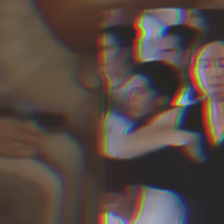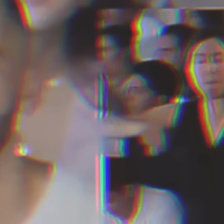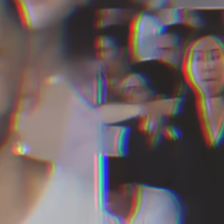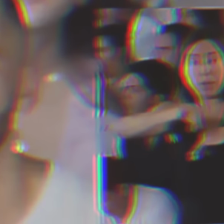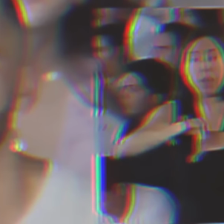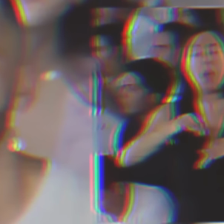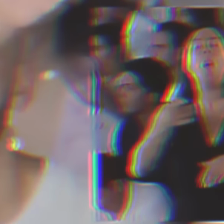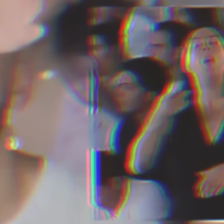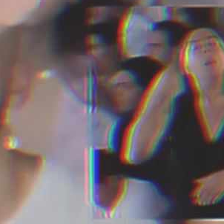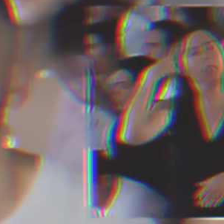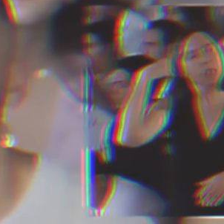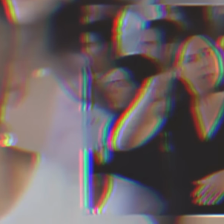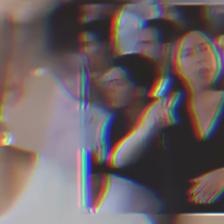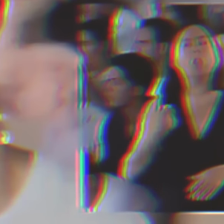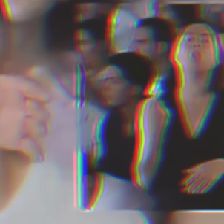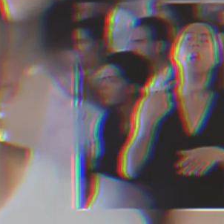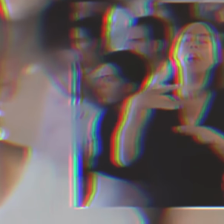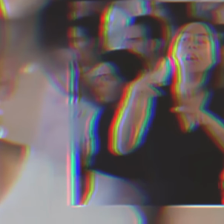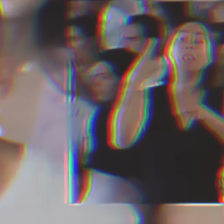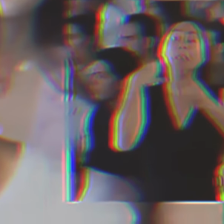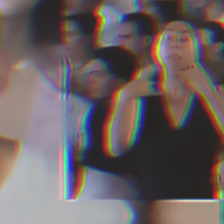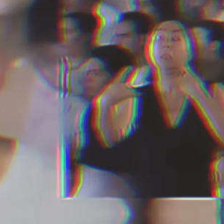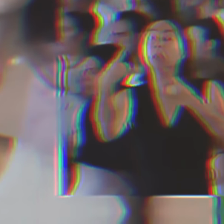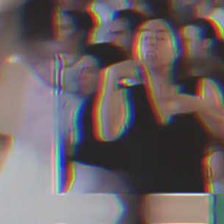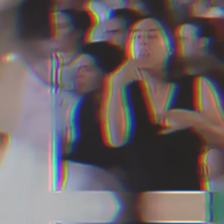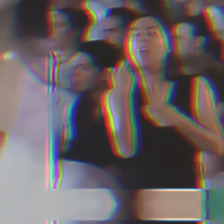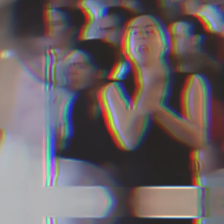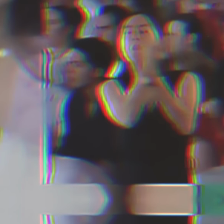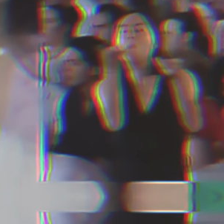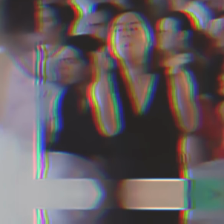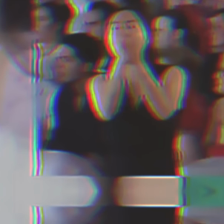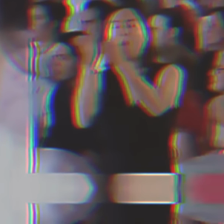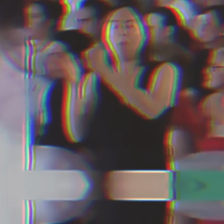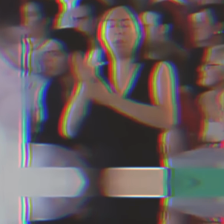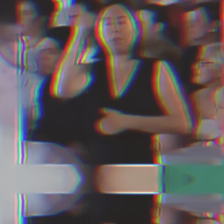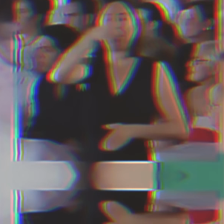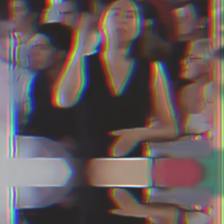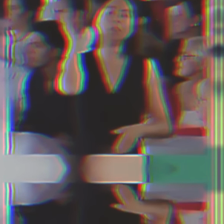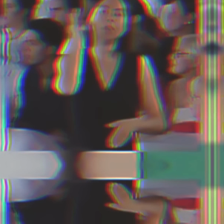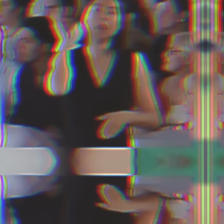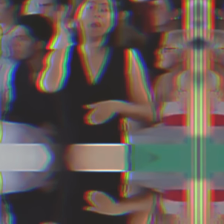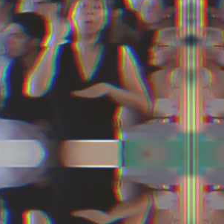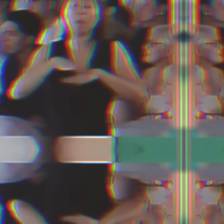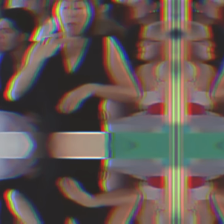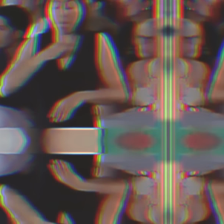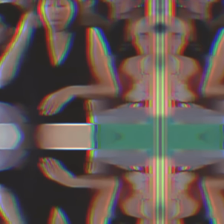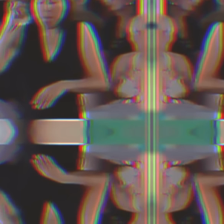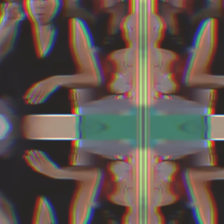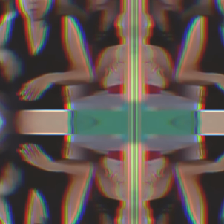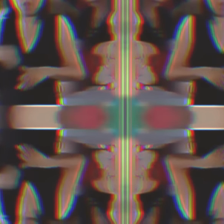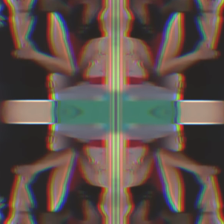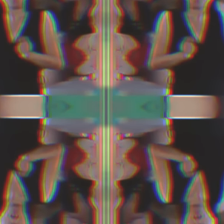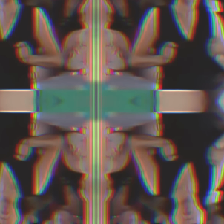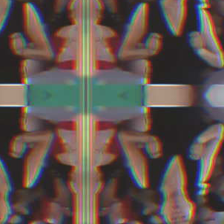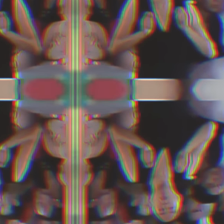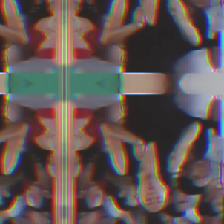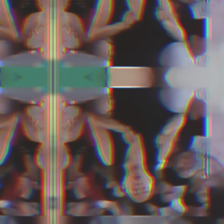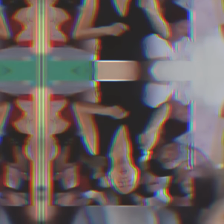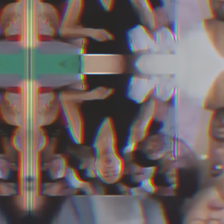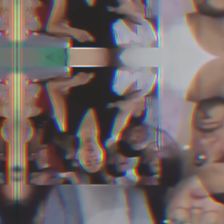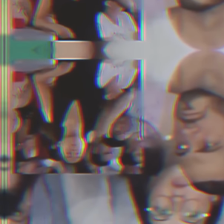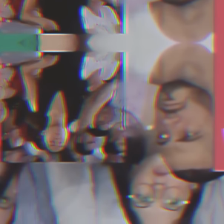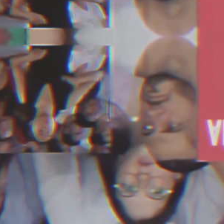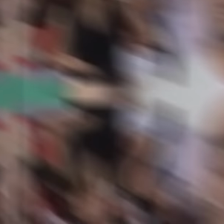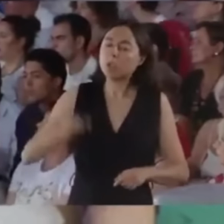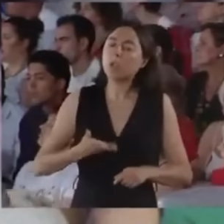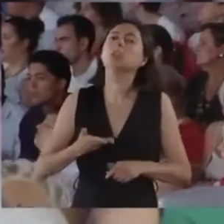eufórica, creo que me entendéis, y si no Tito Berni seguro que sabe de qué hablo. Y la tía en un lapsus o pedorreta mental hizo